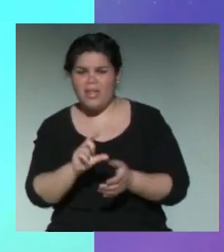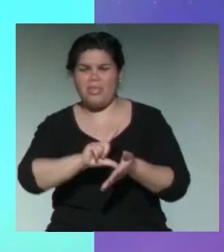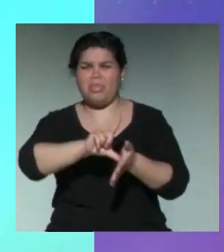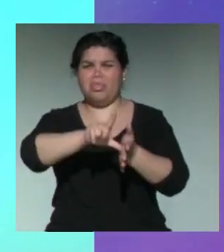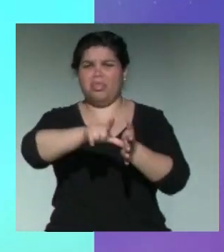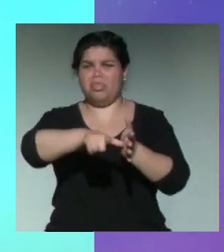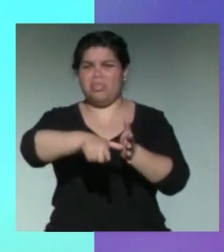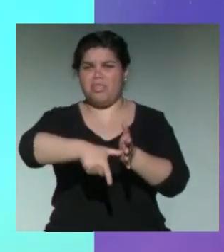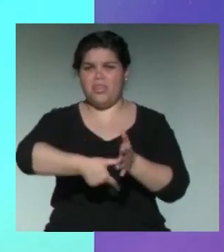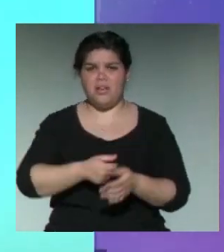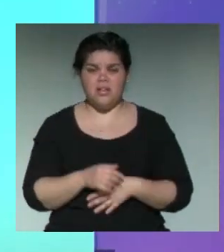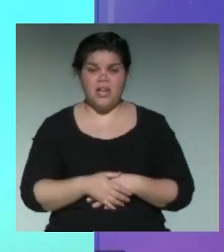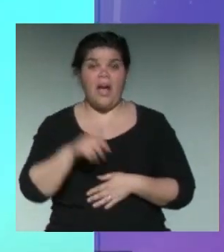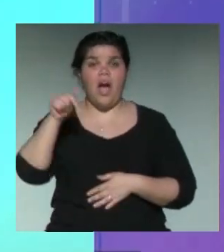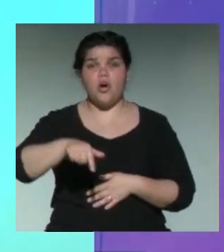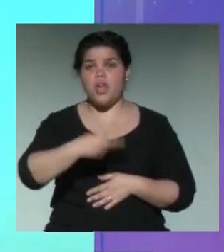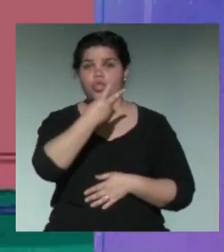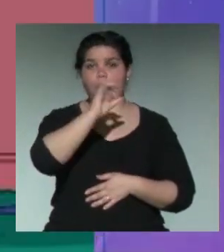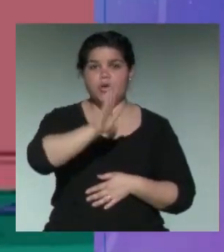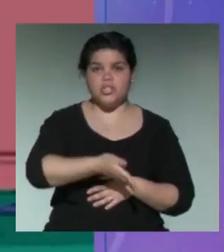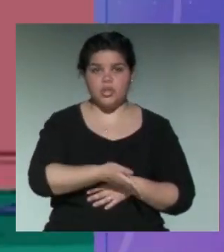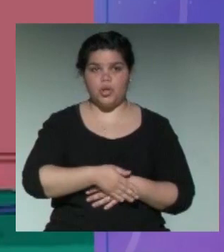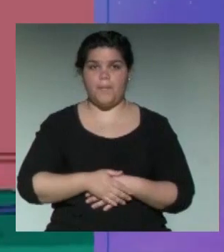estamos ocupando hoy el 2%.